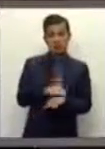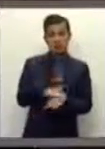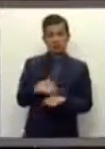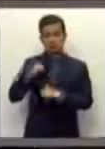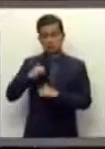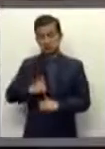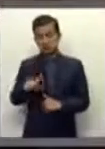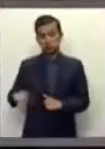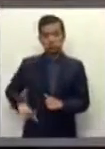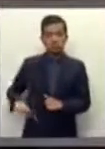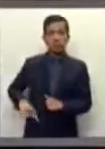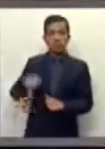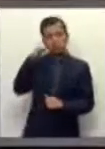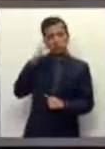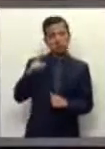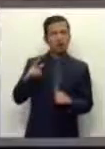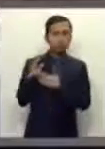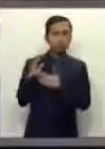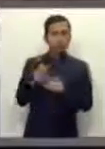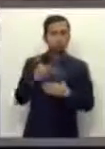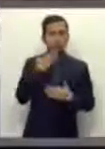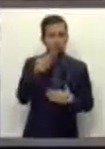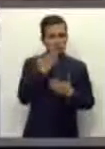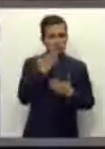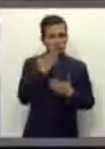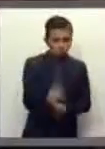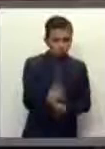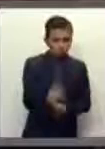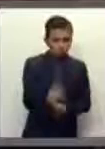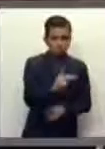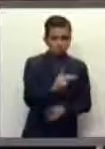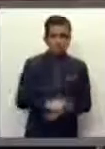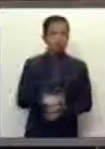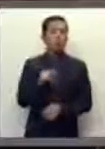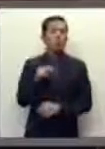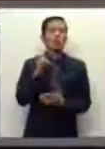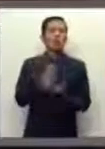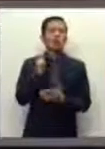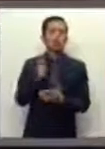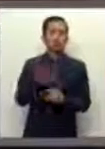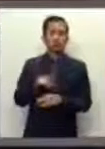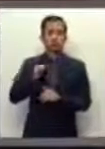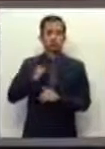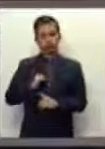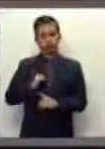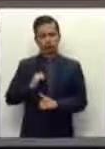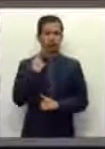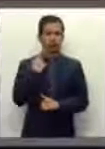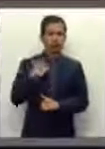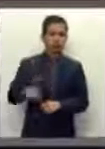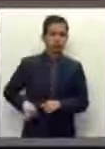como funcionarios comprometidos al servicio de la población, no operadores políticos al servicio de